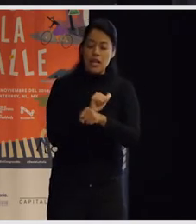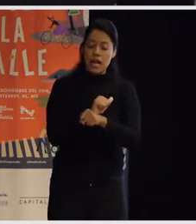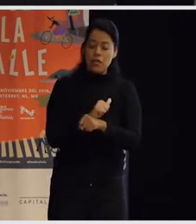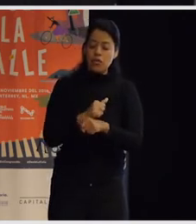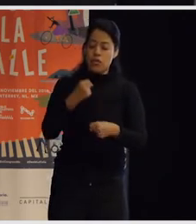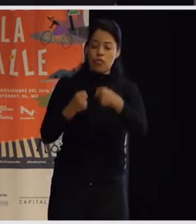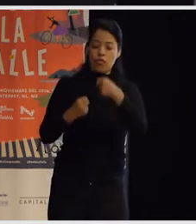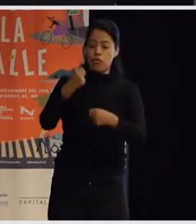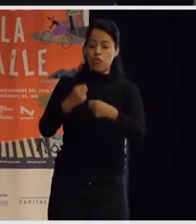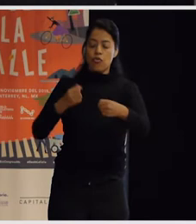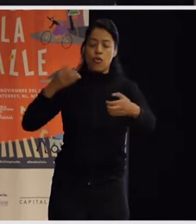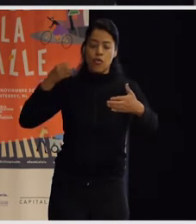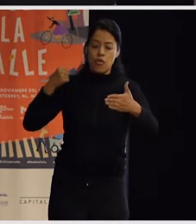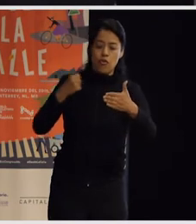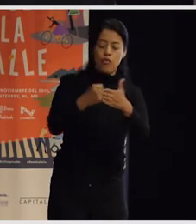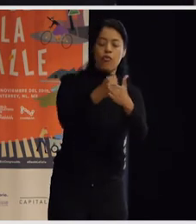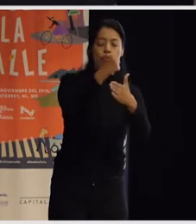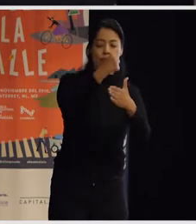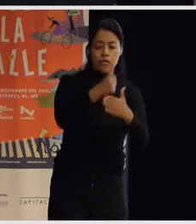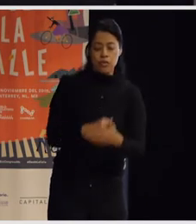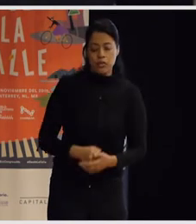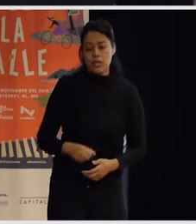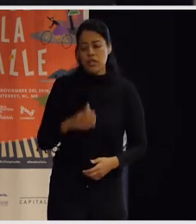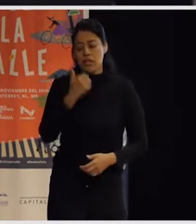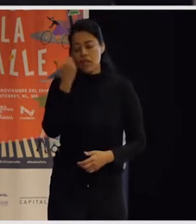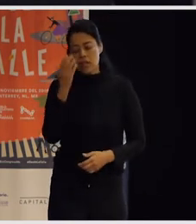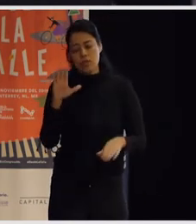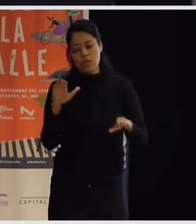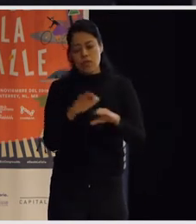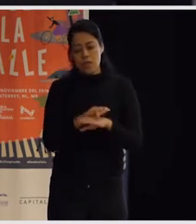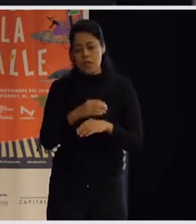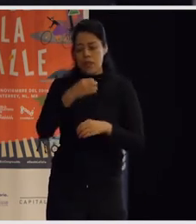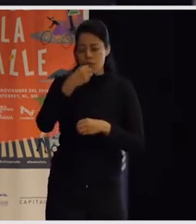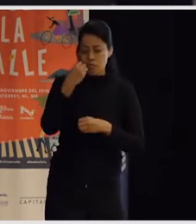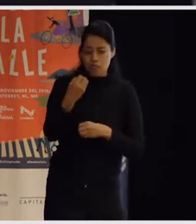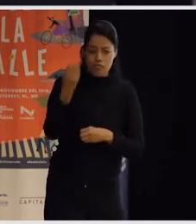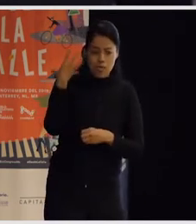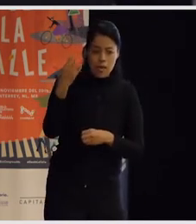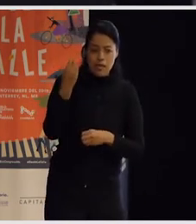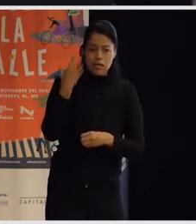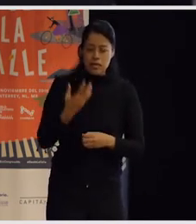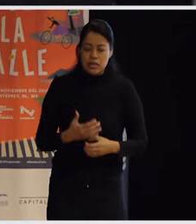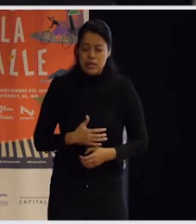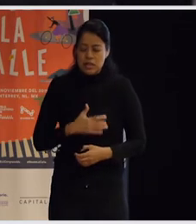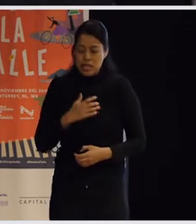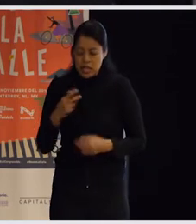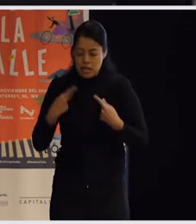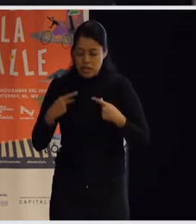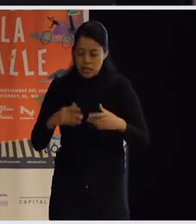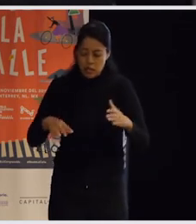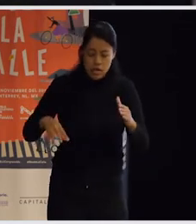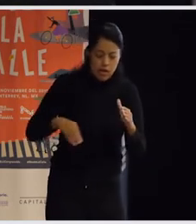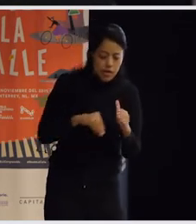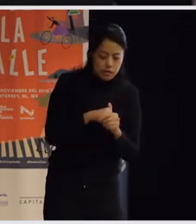avenida secundaria no entonces hemos tratado de empujar y cambiar el discurso y sobre todo como sensibilizar a la ciudadanía a través de la bici blanca